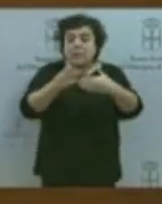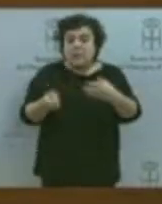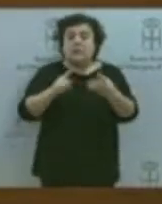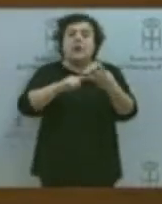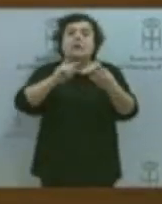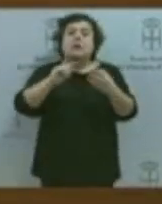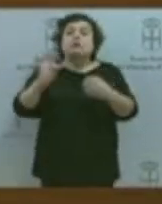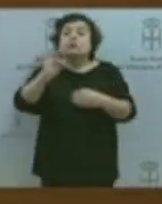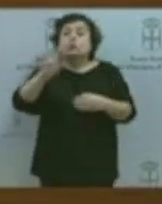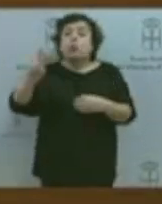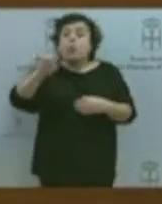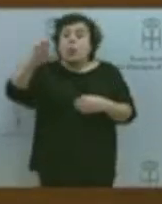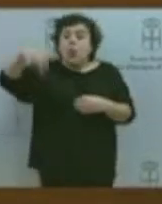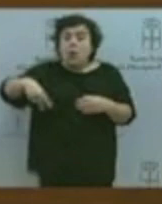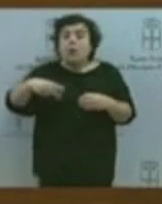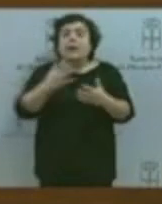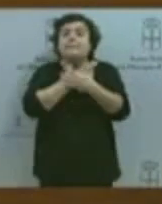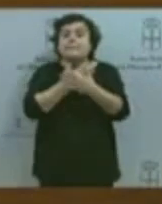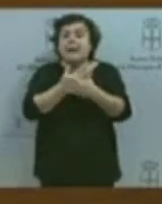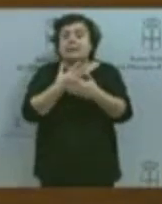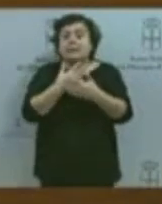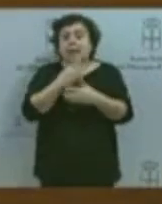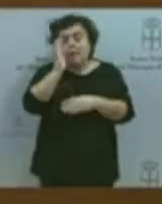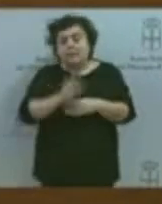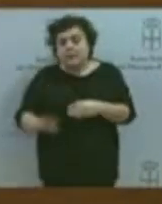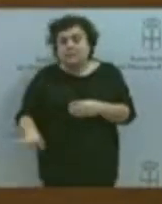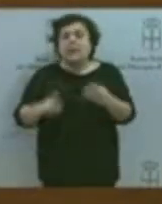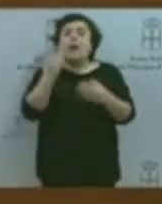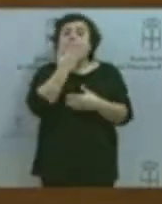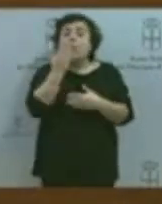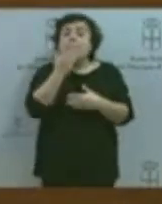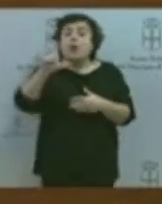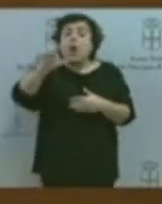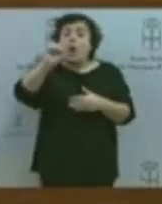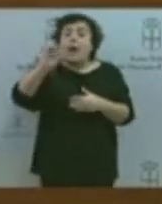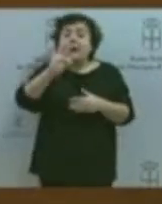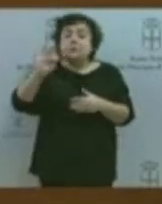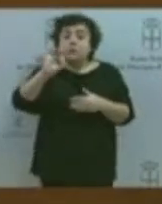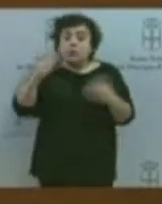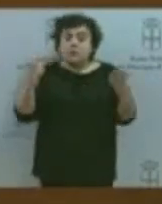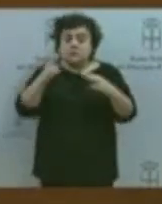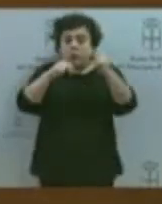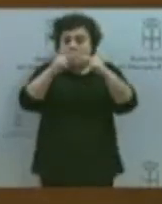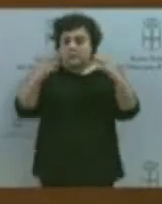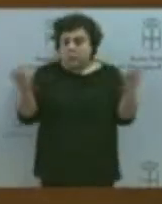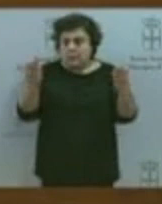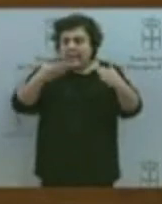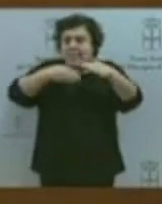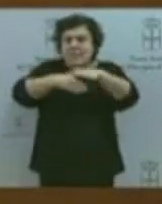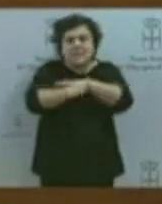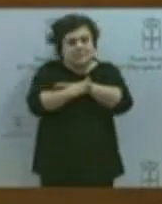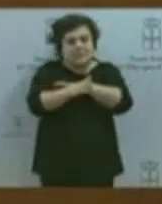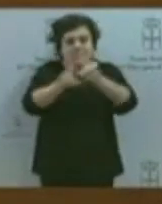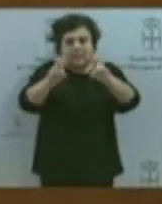del baño infantil. En el Colegio de la Torres, obras urgentes de accesibilidad, que es muy importante en estos centros. En el caso de la Ría, obras